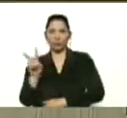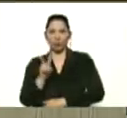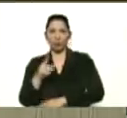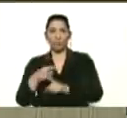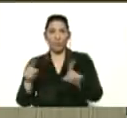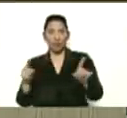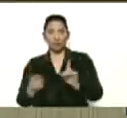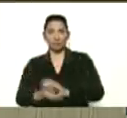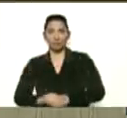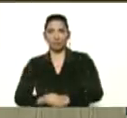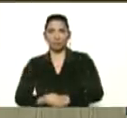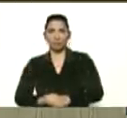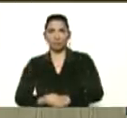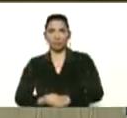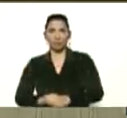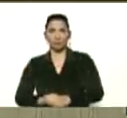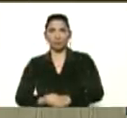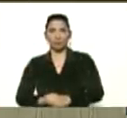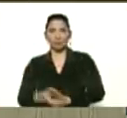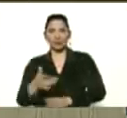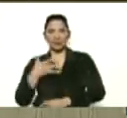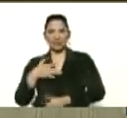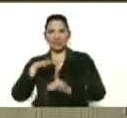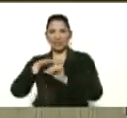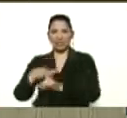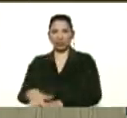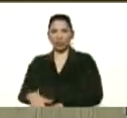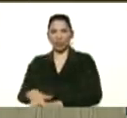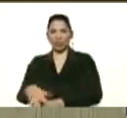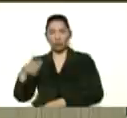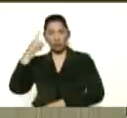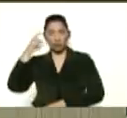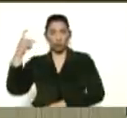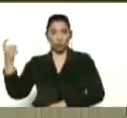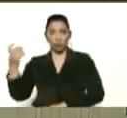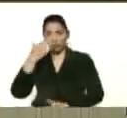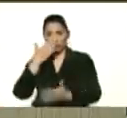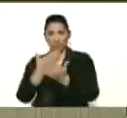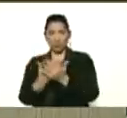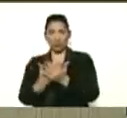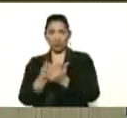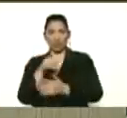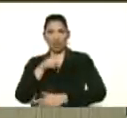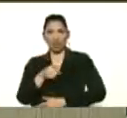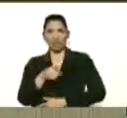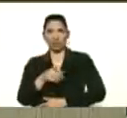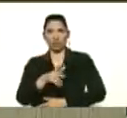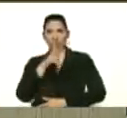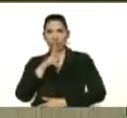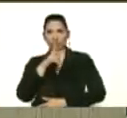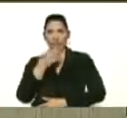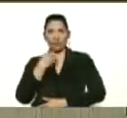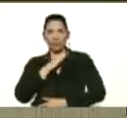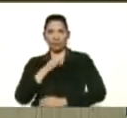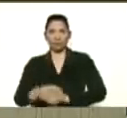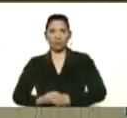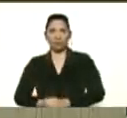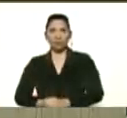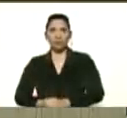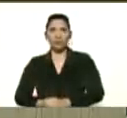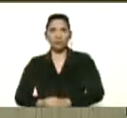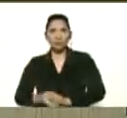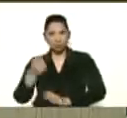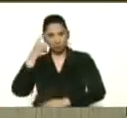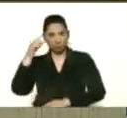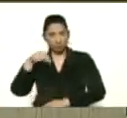que se sienta derrotado psicológicamente frente a esta andanada. En fechas